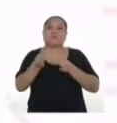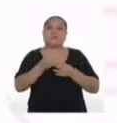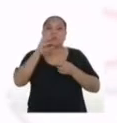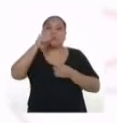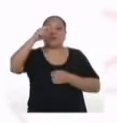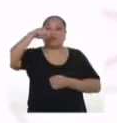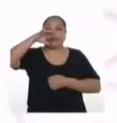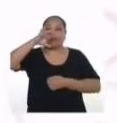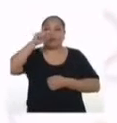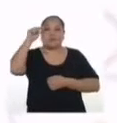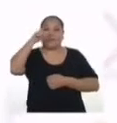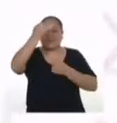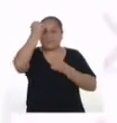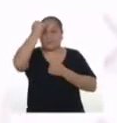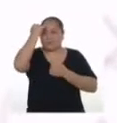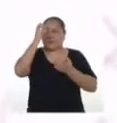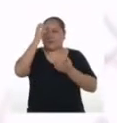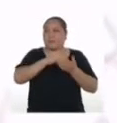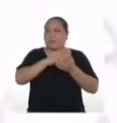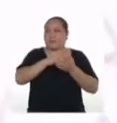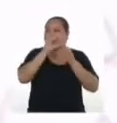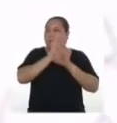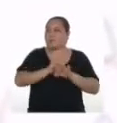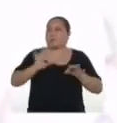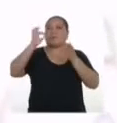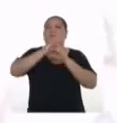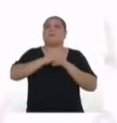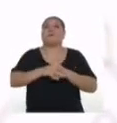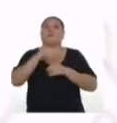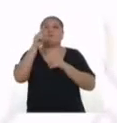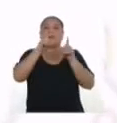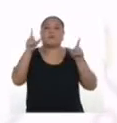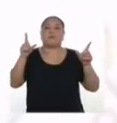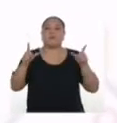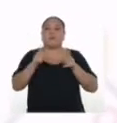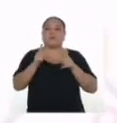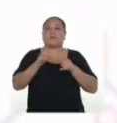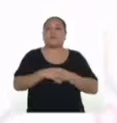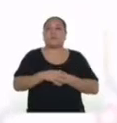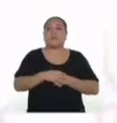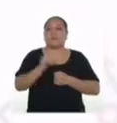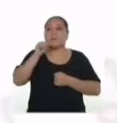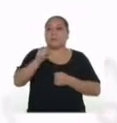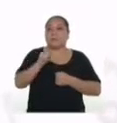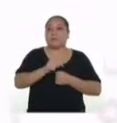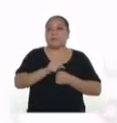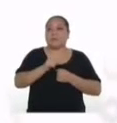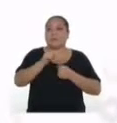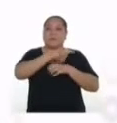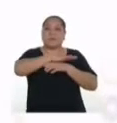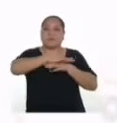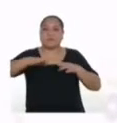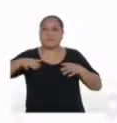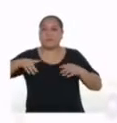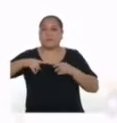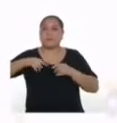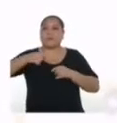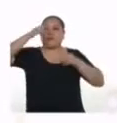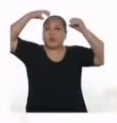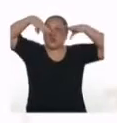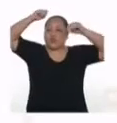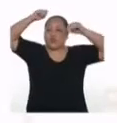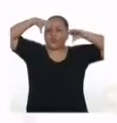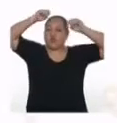esta es la idea más importante. Es el área de la superficie terrestre por donde el agua de lluvia, nieve o deshielo escurre